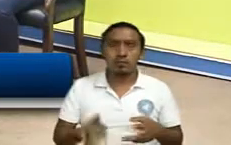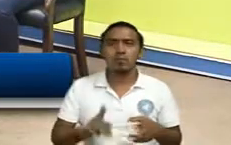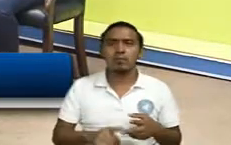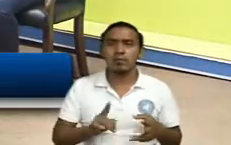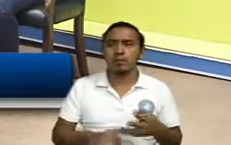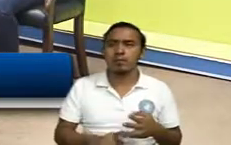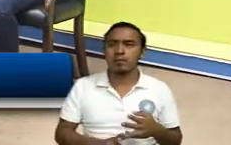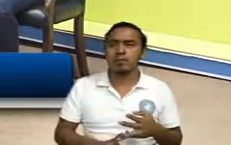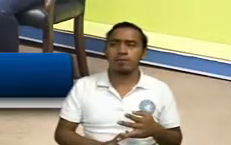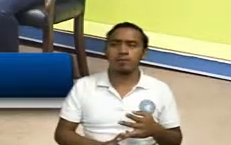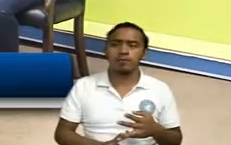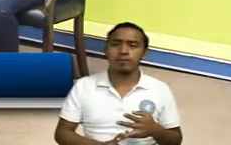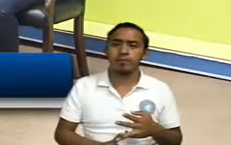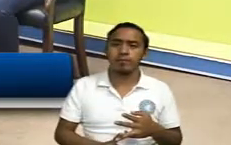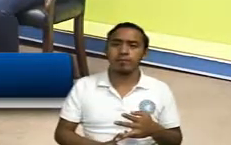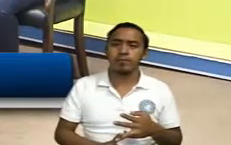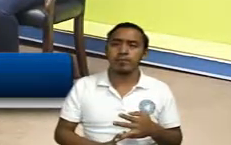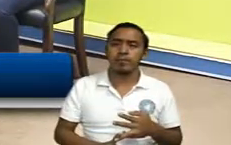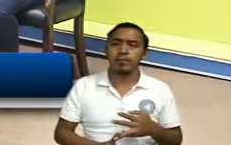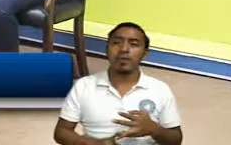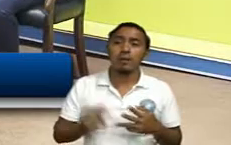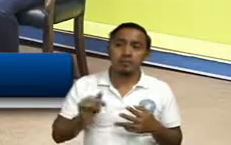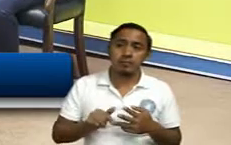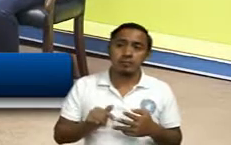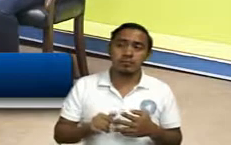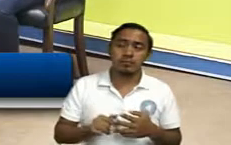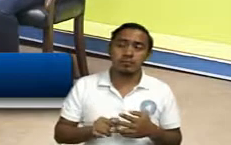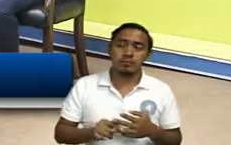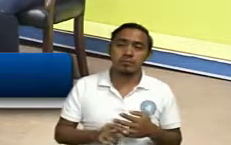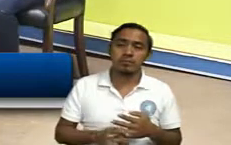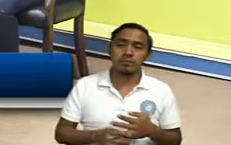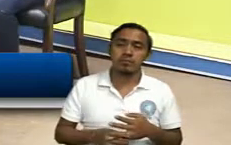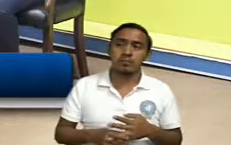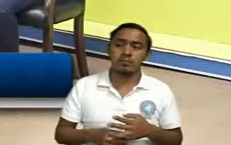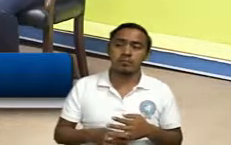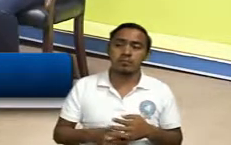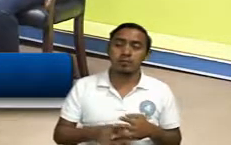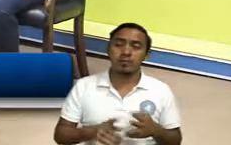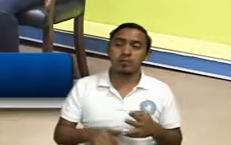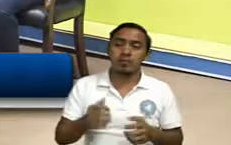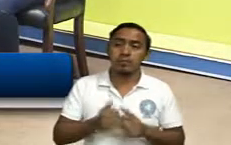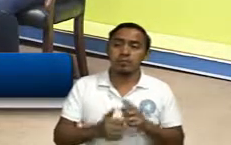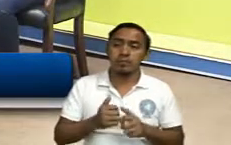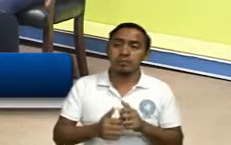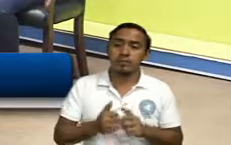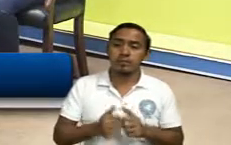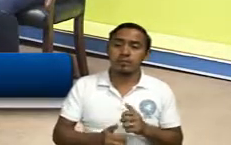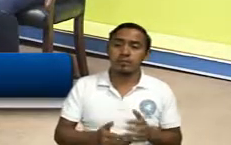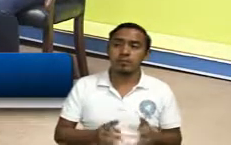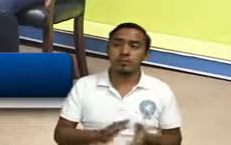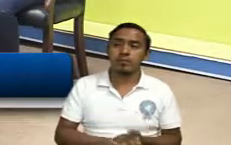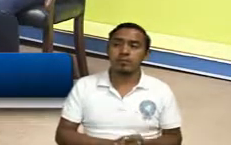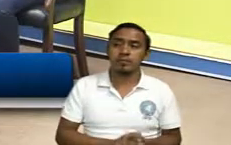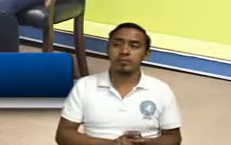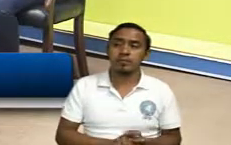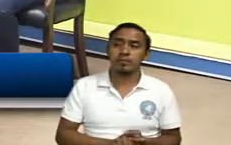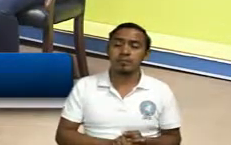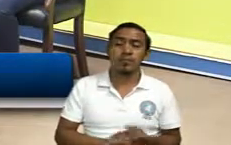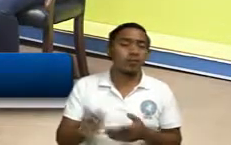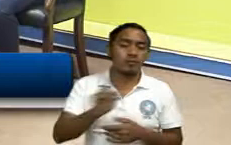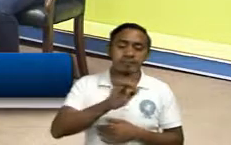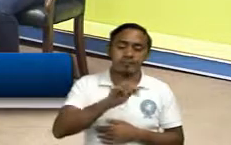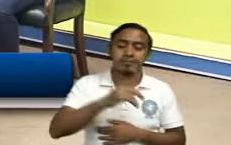otro tipo de... El Alzheimer, tenemos el Parkinson. Tenemos accidentes, no, el